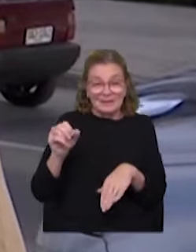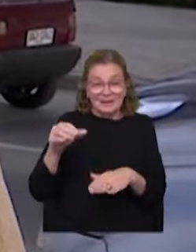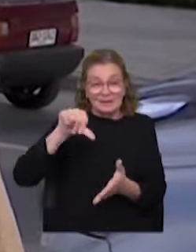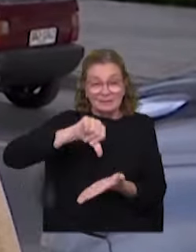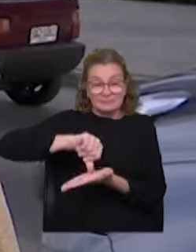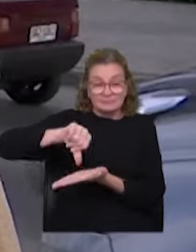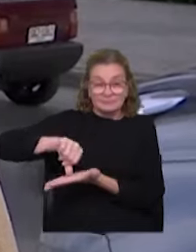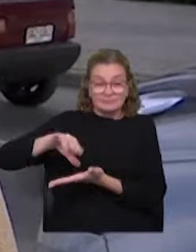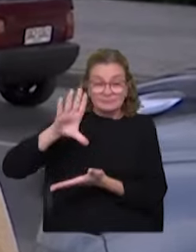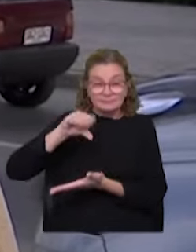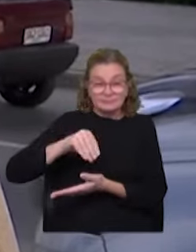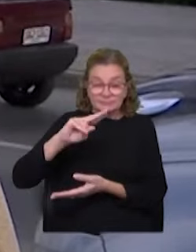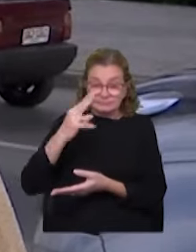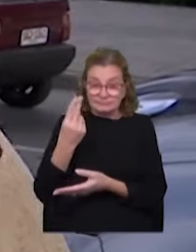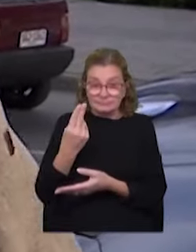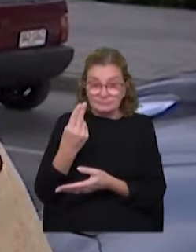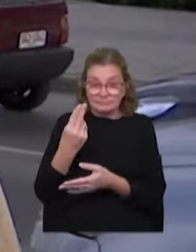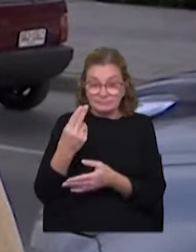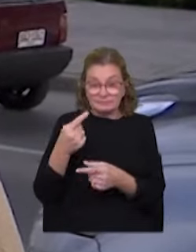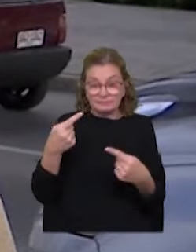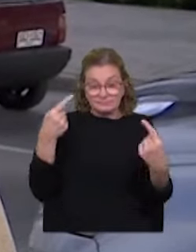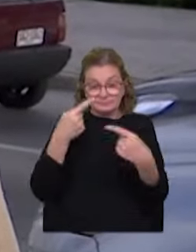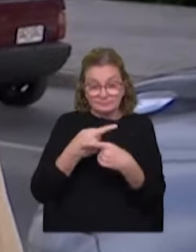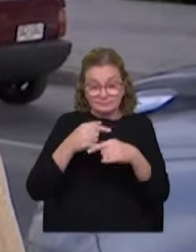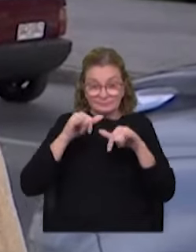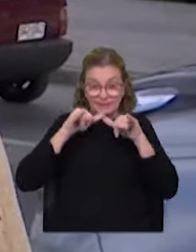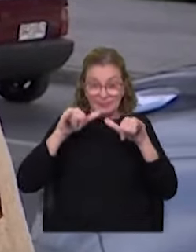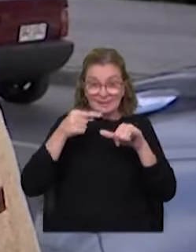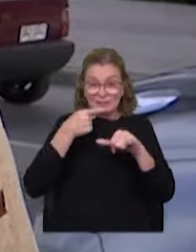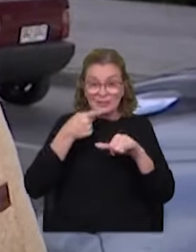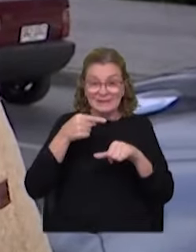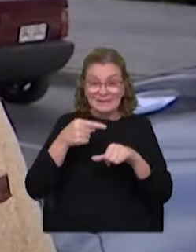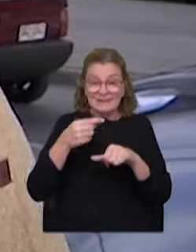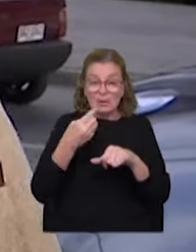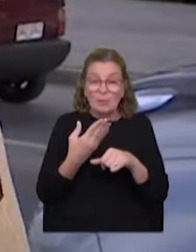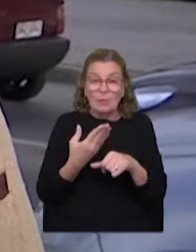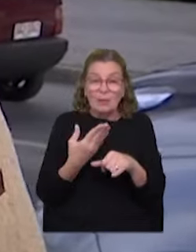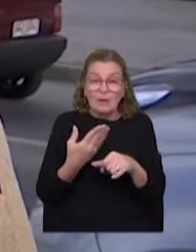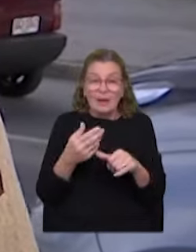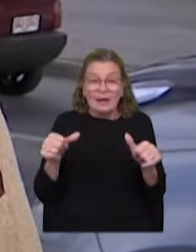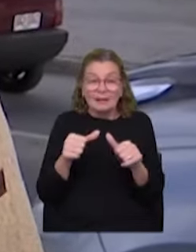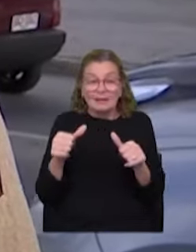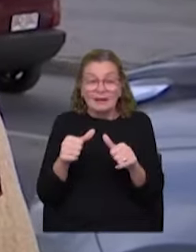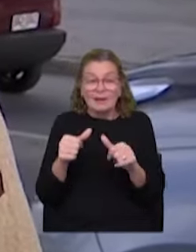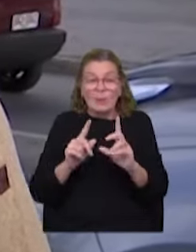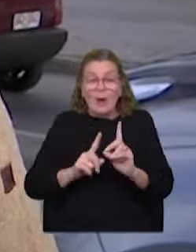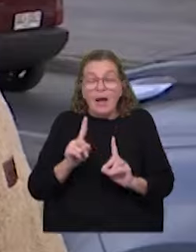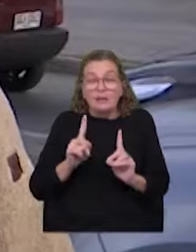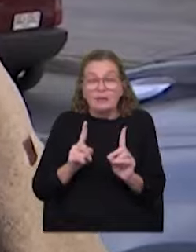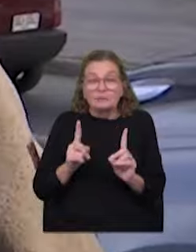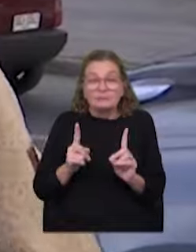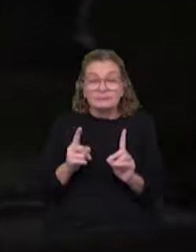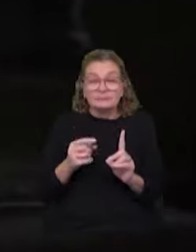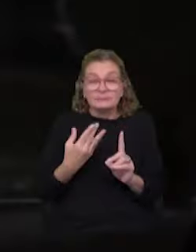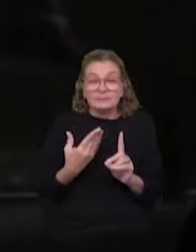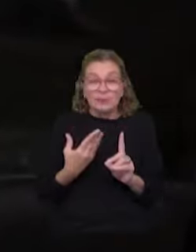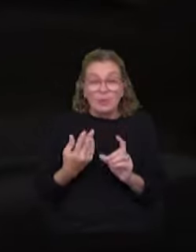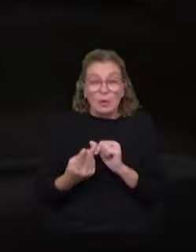país a militar eh Esa contra campaña que vos que vos decí dí como como reacción como como como